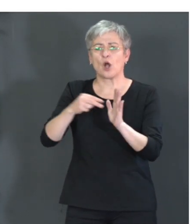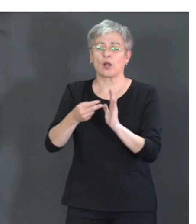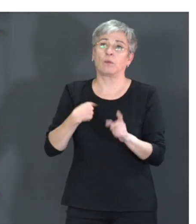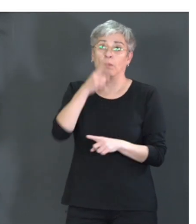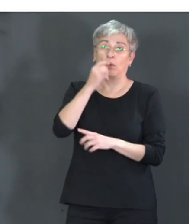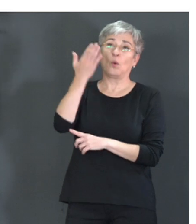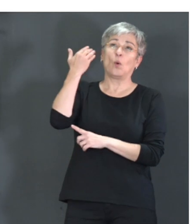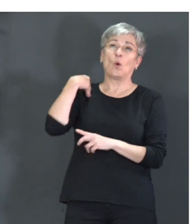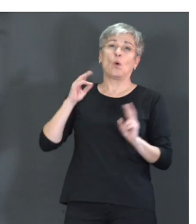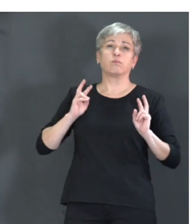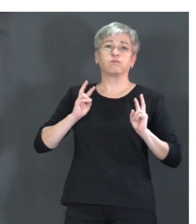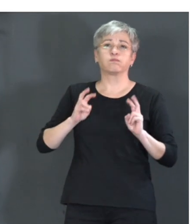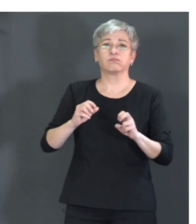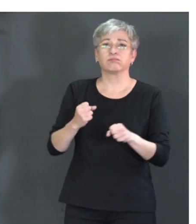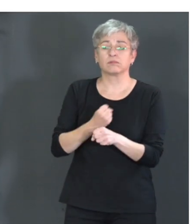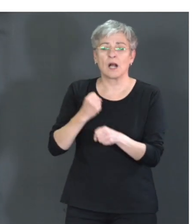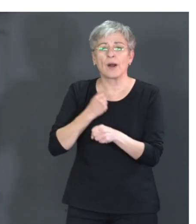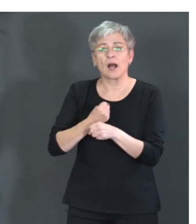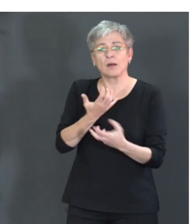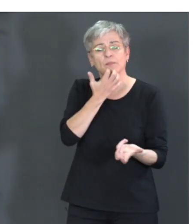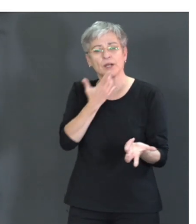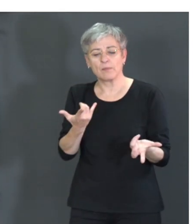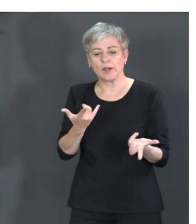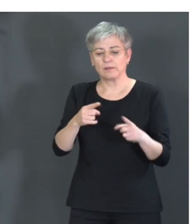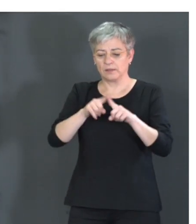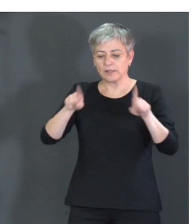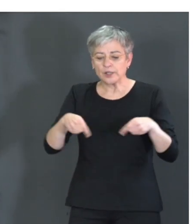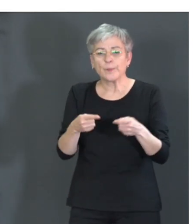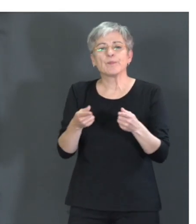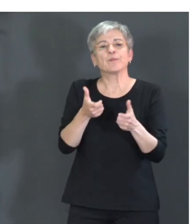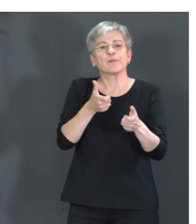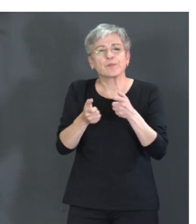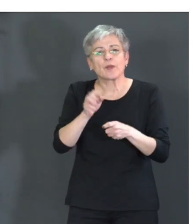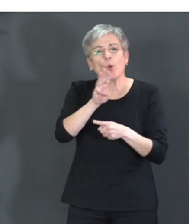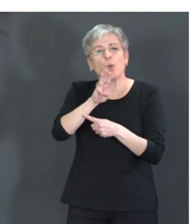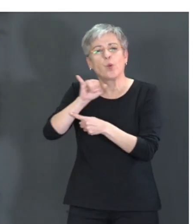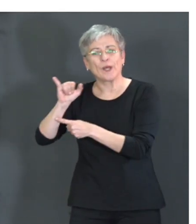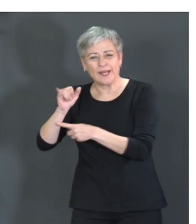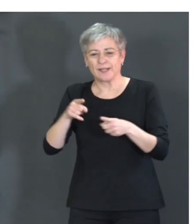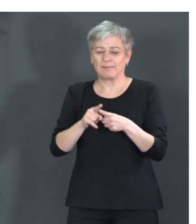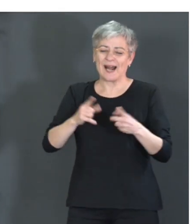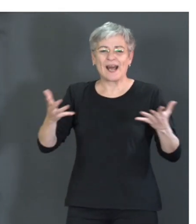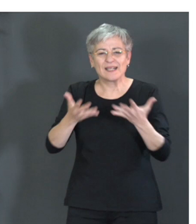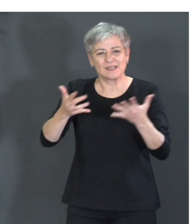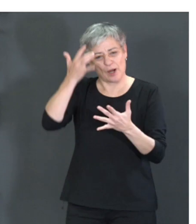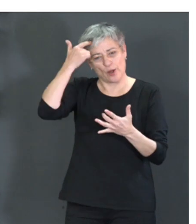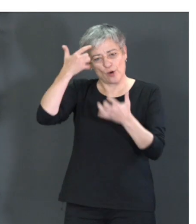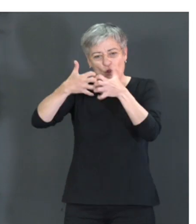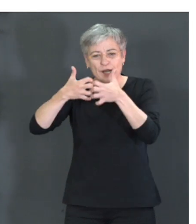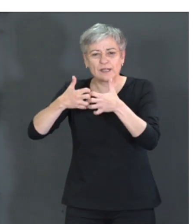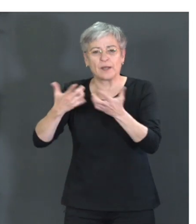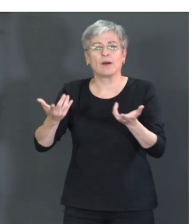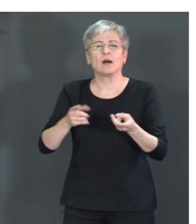a trabajar, desde el uso de la consola Wii de Nintendo para hacer estimulación cognitiva, después el